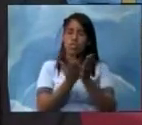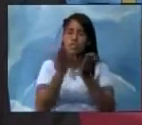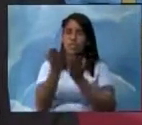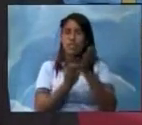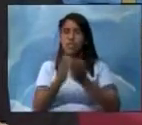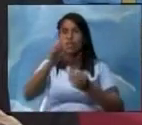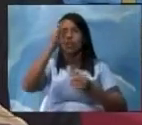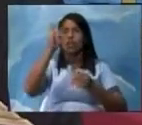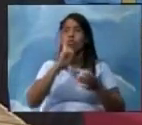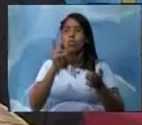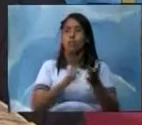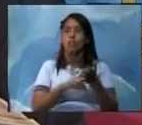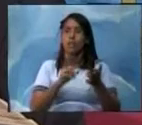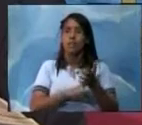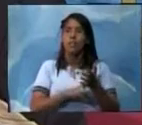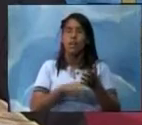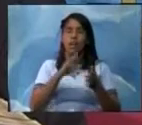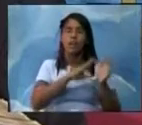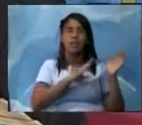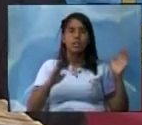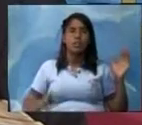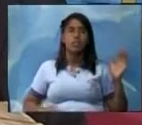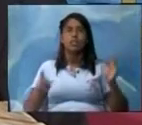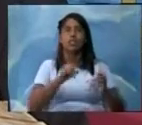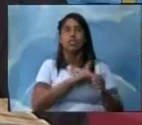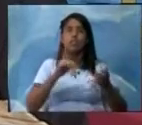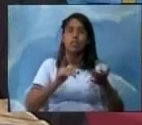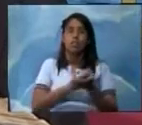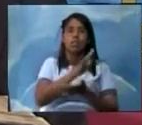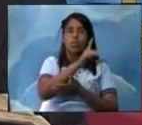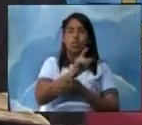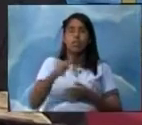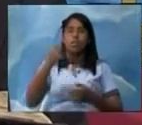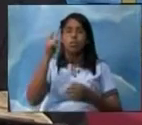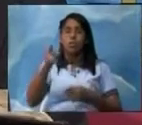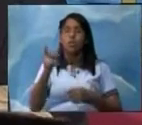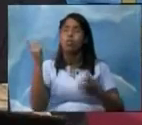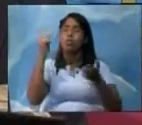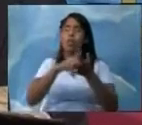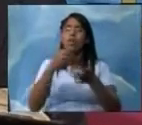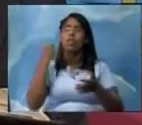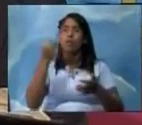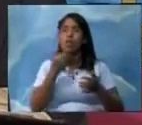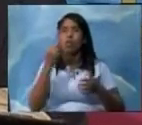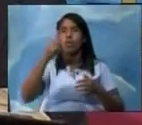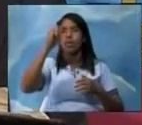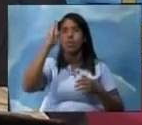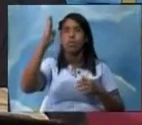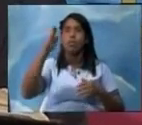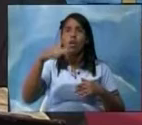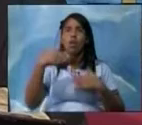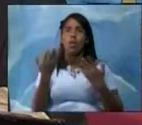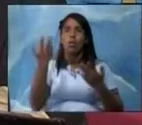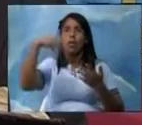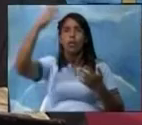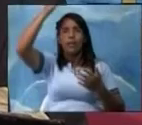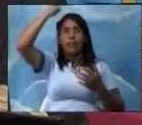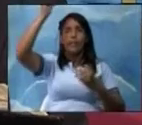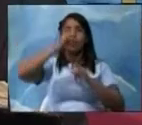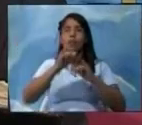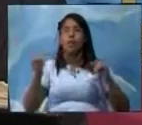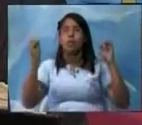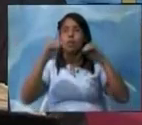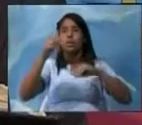dios verdadero al Cristo de Gloria después de esto fue a Ari al cual el rey había